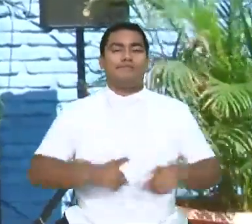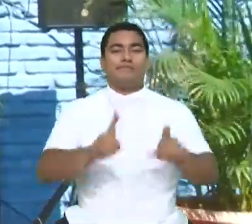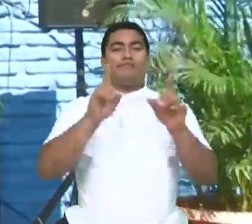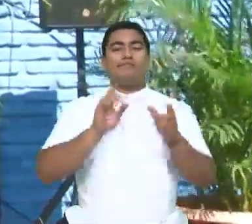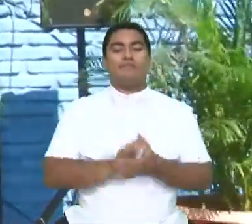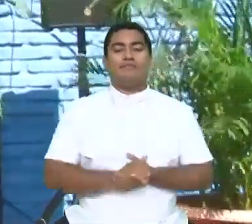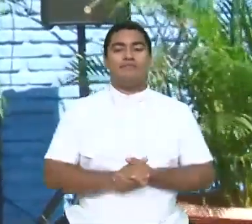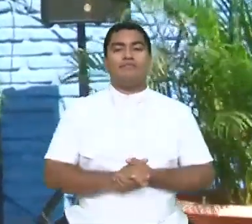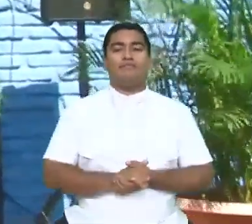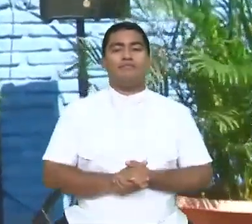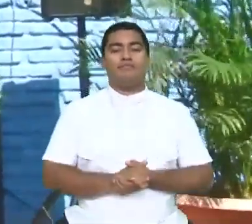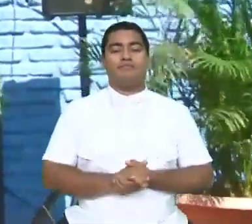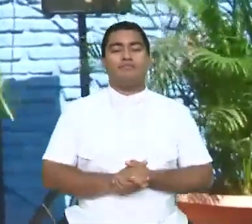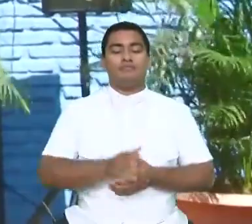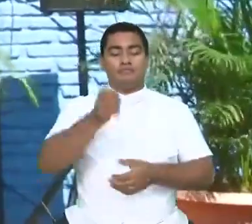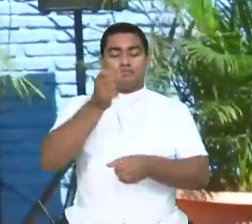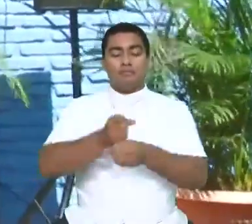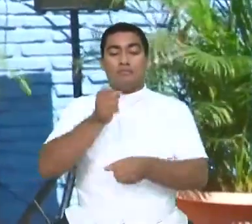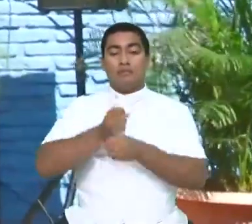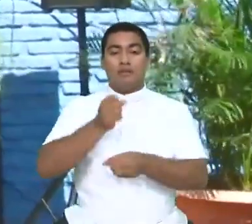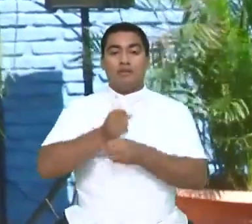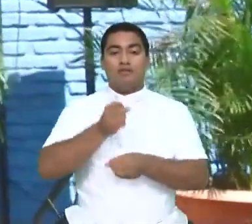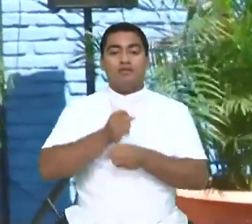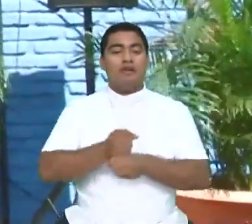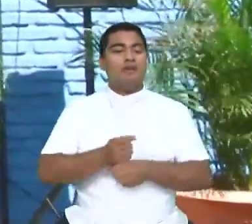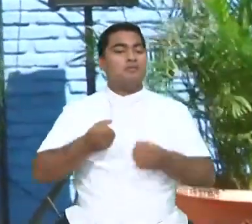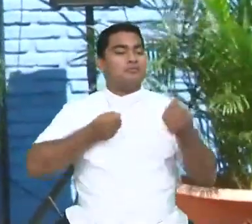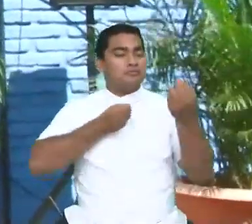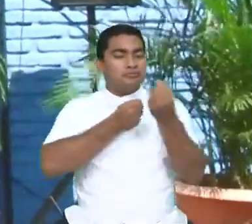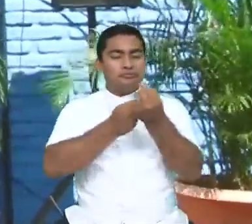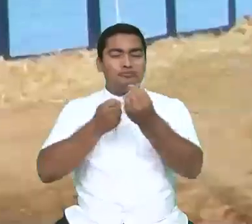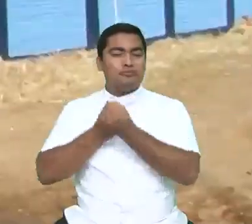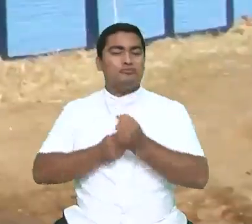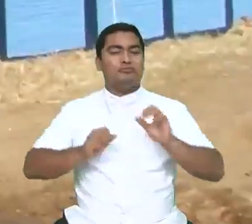avanzando de manera articulada, complementándonos,